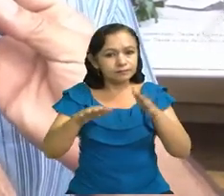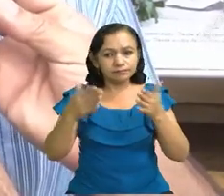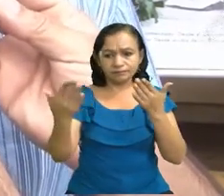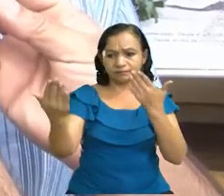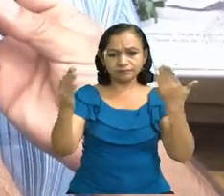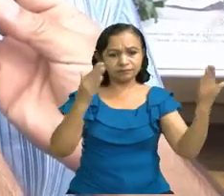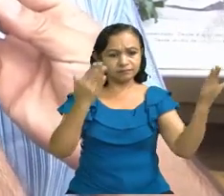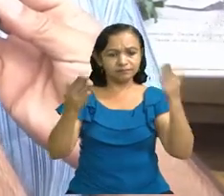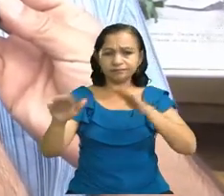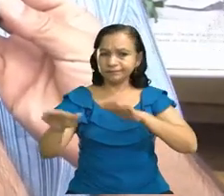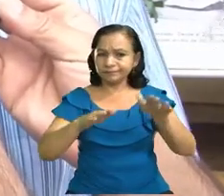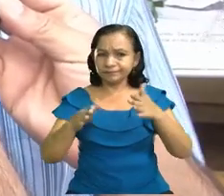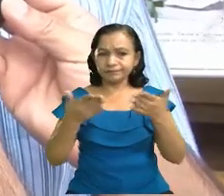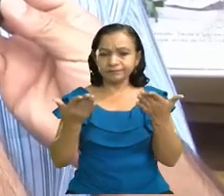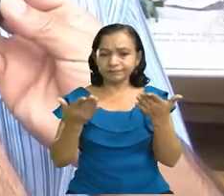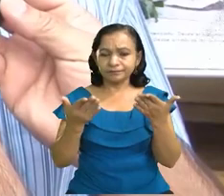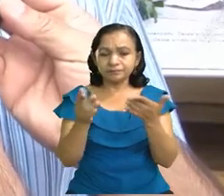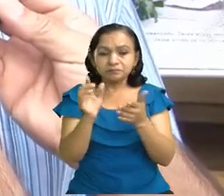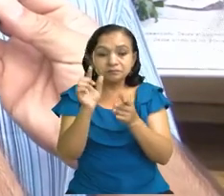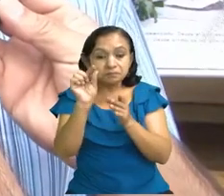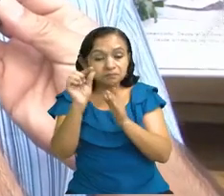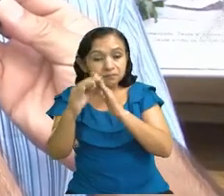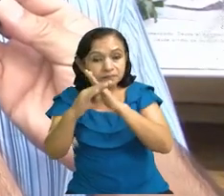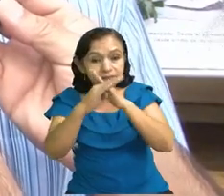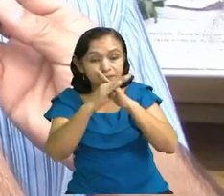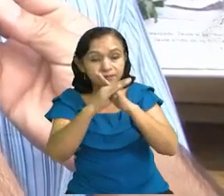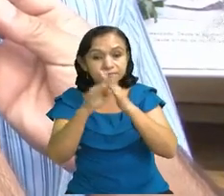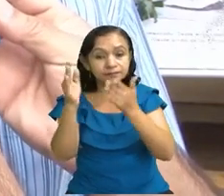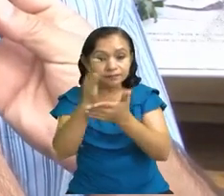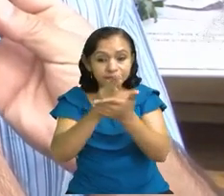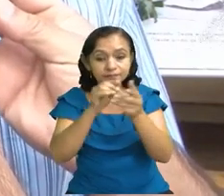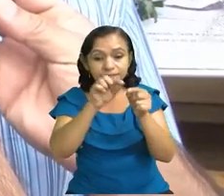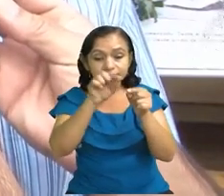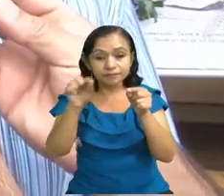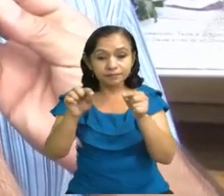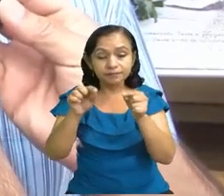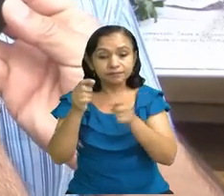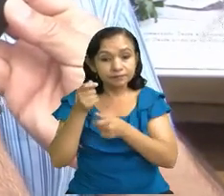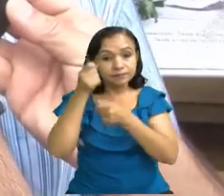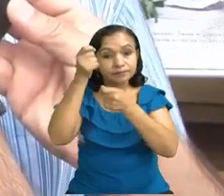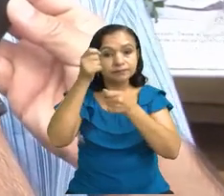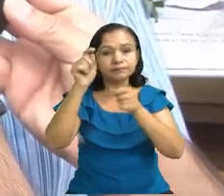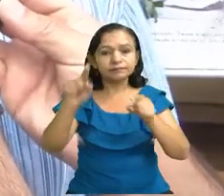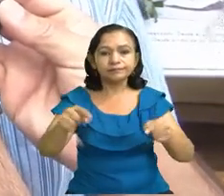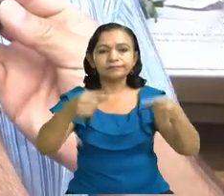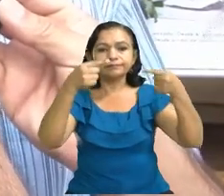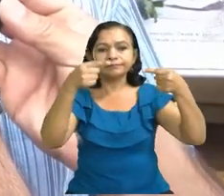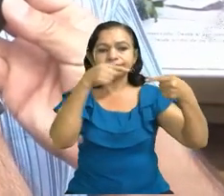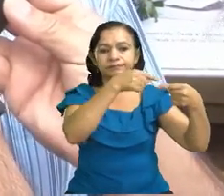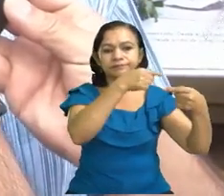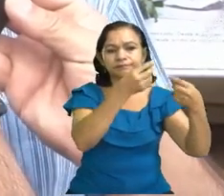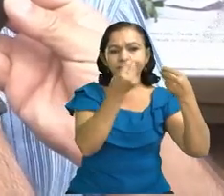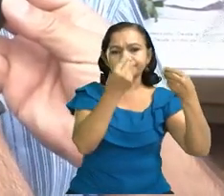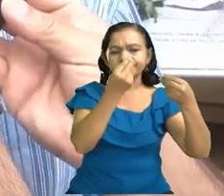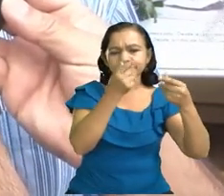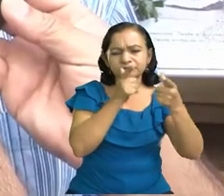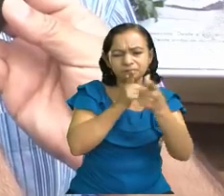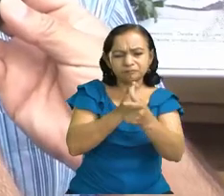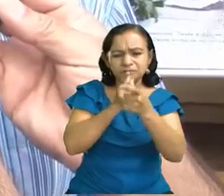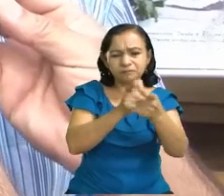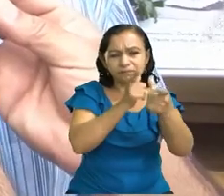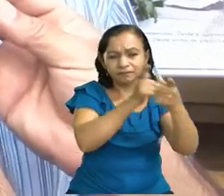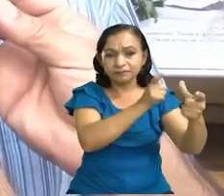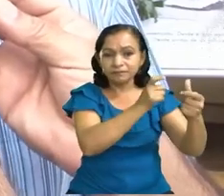no podía compararse la poca resistencia que hubo en los manifestantes contra el volumen de fuego y la